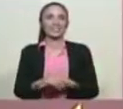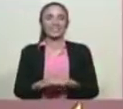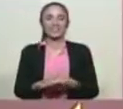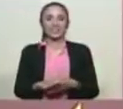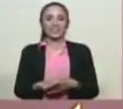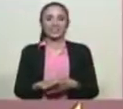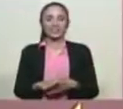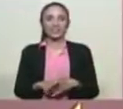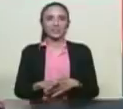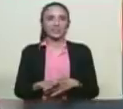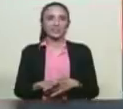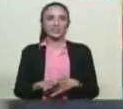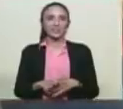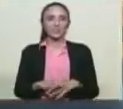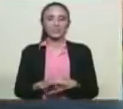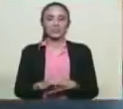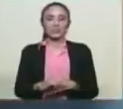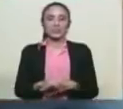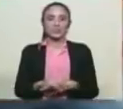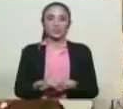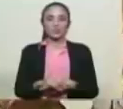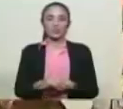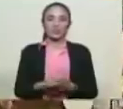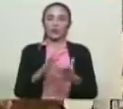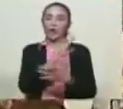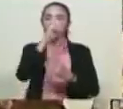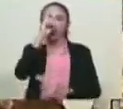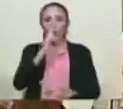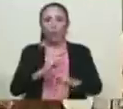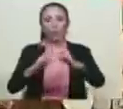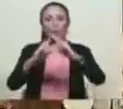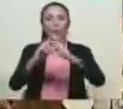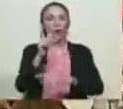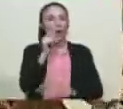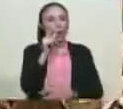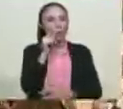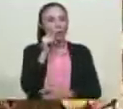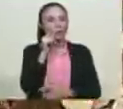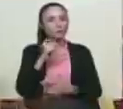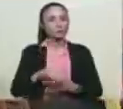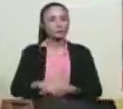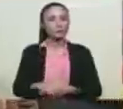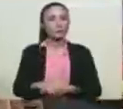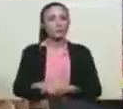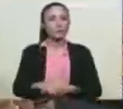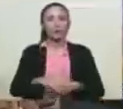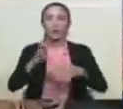mi meta, es la meta, en homenaje al maestro José Antonio Abreu.